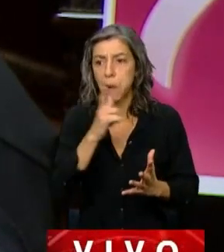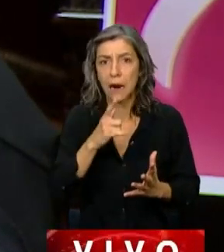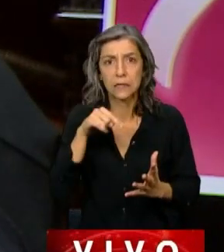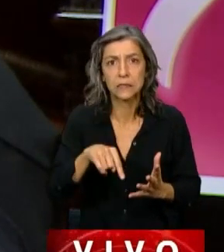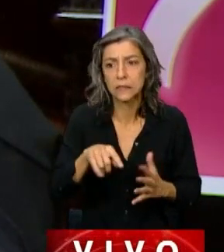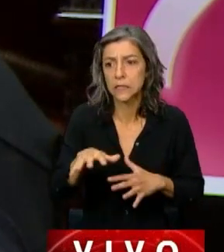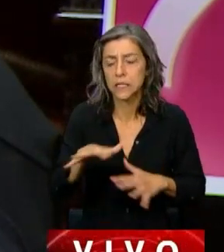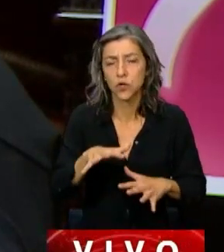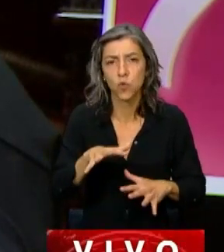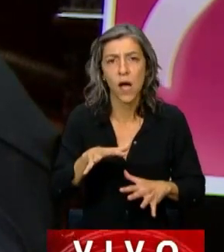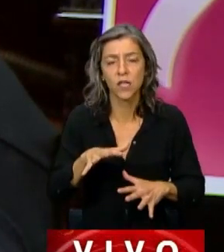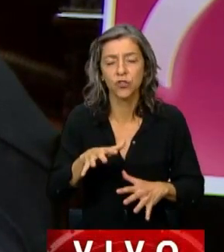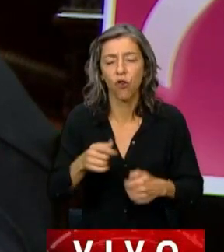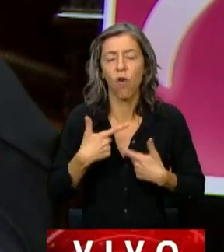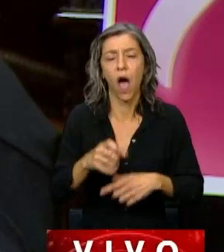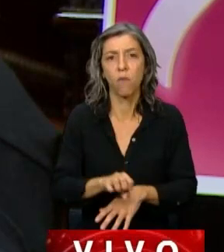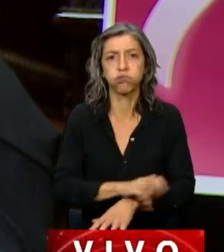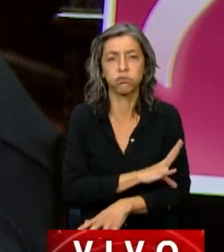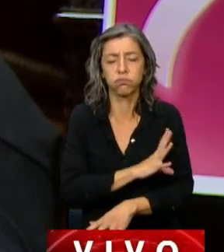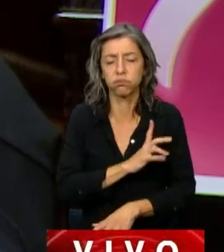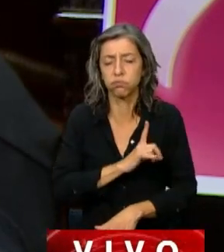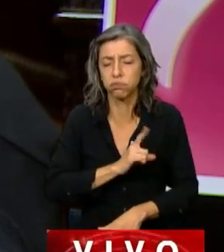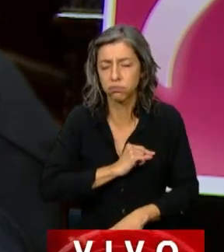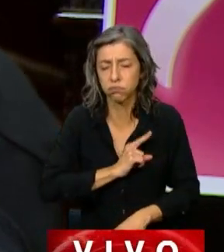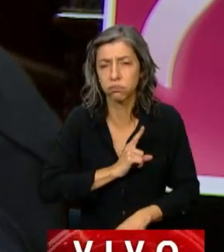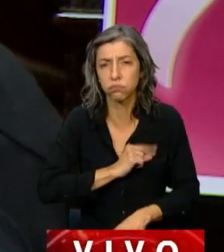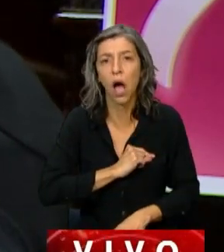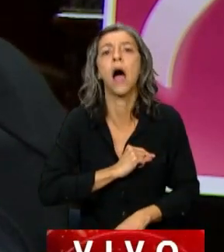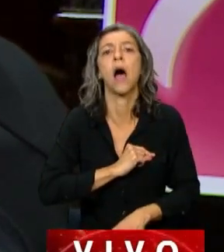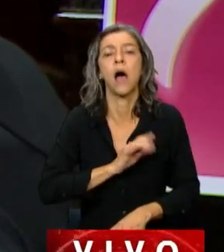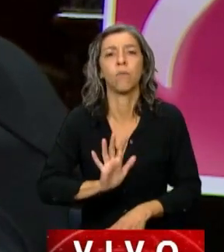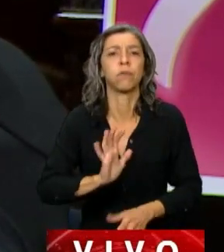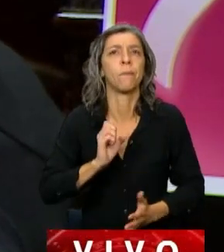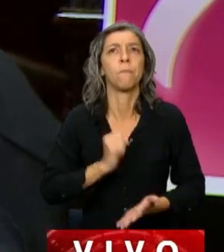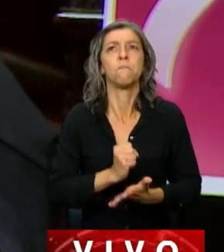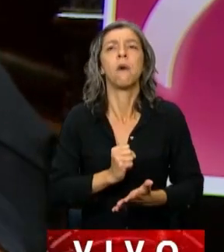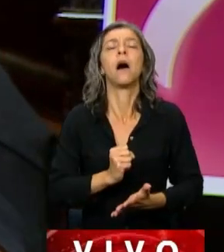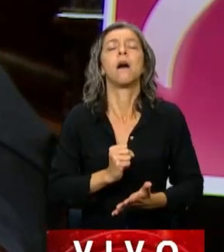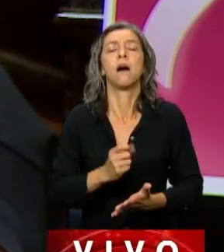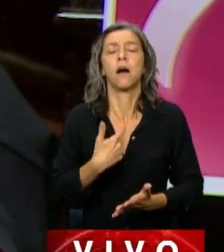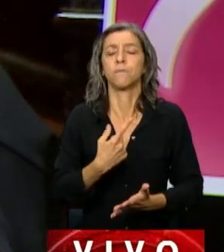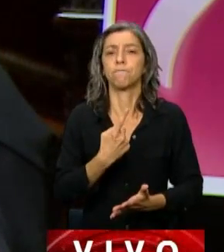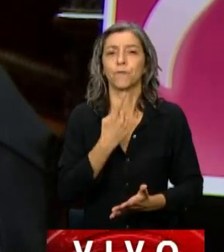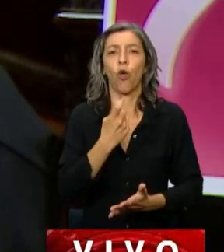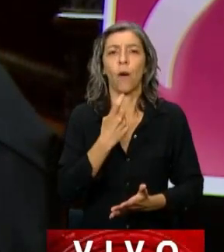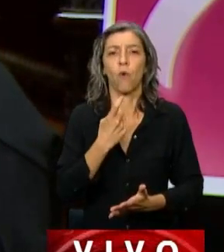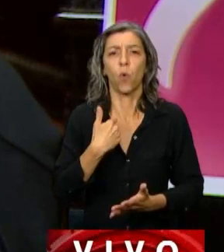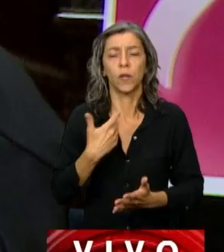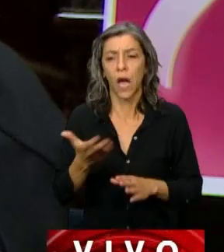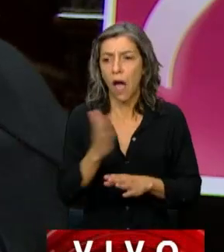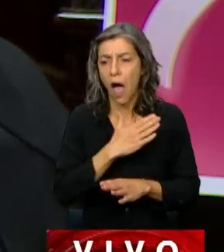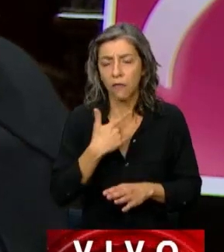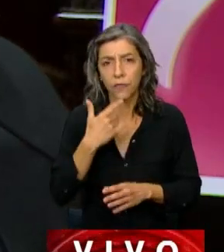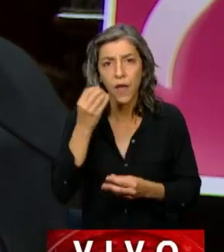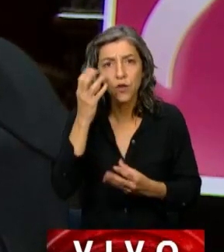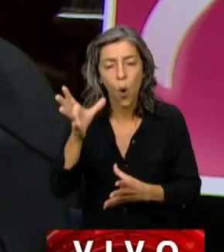conmuevan, que con el dolor que nos causan nos dejen ver lo que nuestra distracción cotidiana no nos